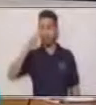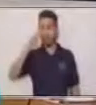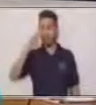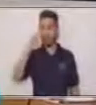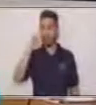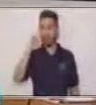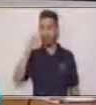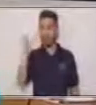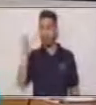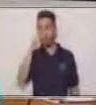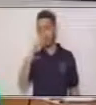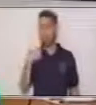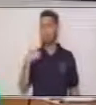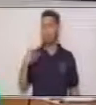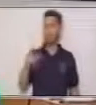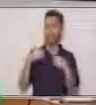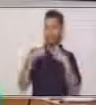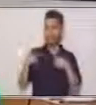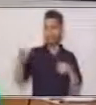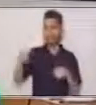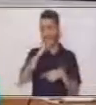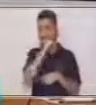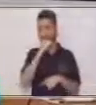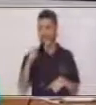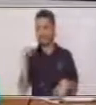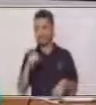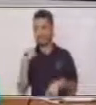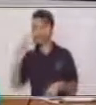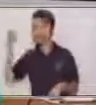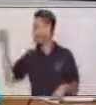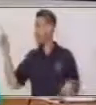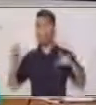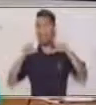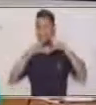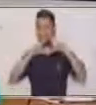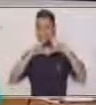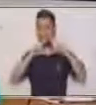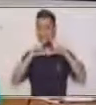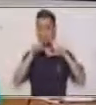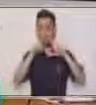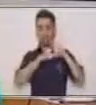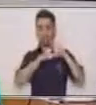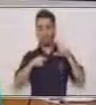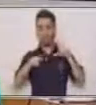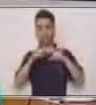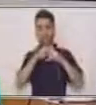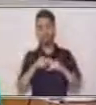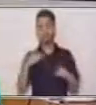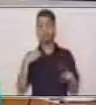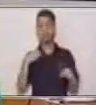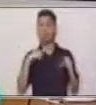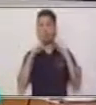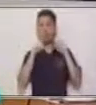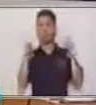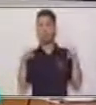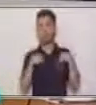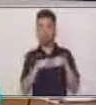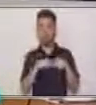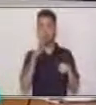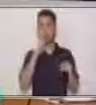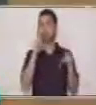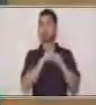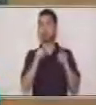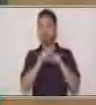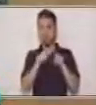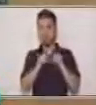que acabamos de bailar. Vemos que acá tenemos un triángulo, tenemos un cuadrado y tenemos un rectángulo. Todos